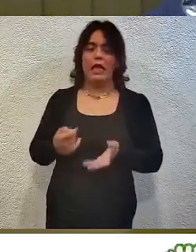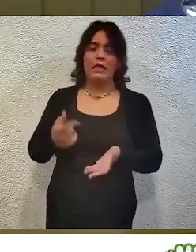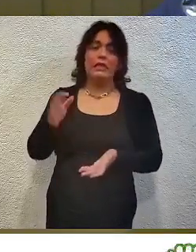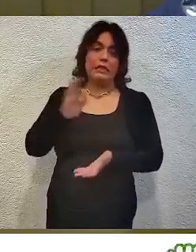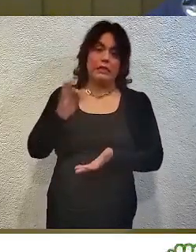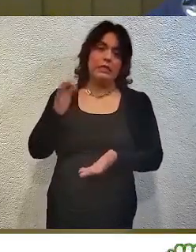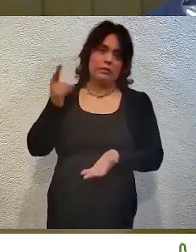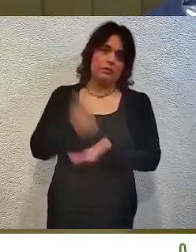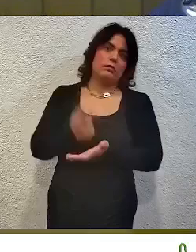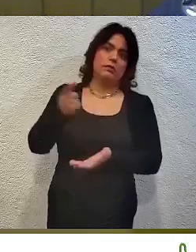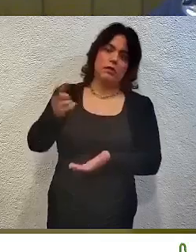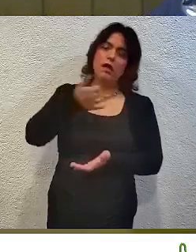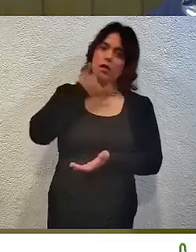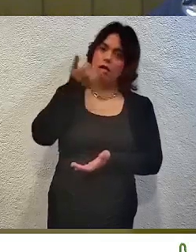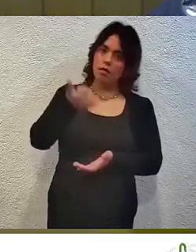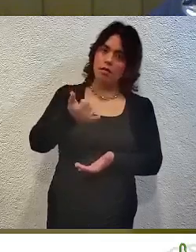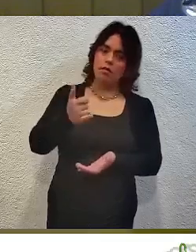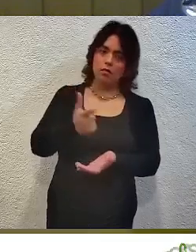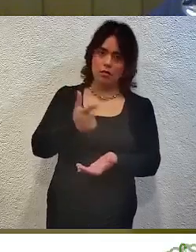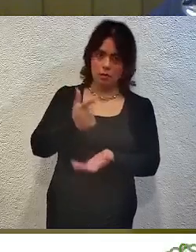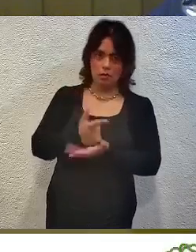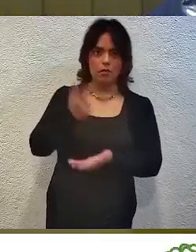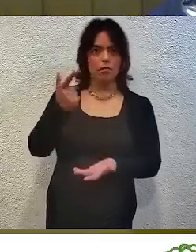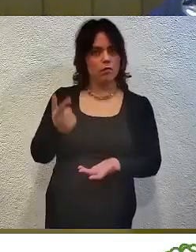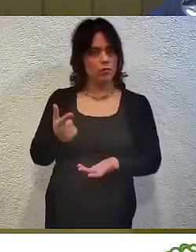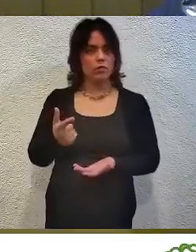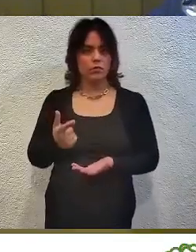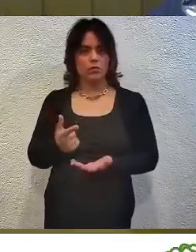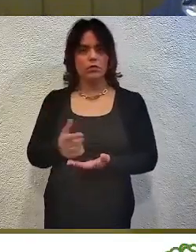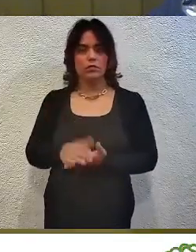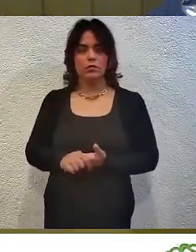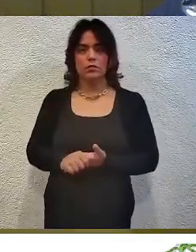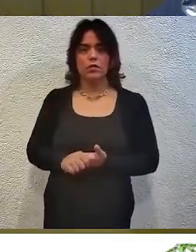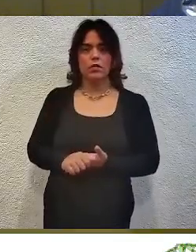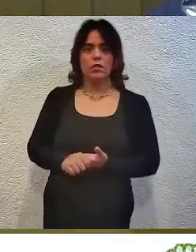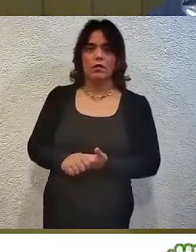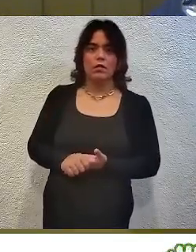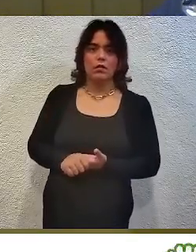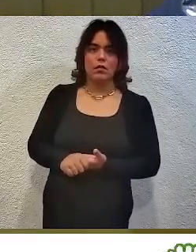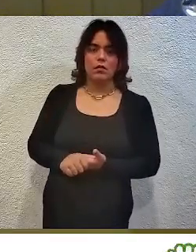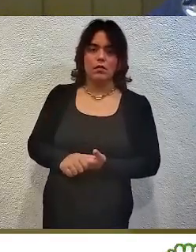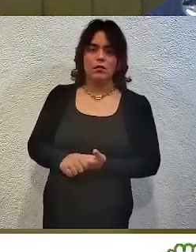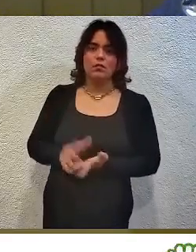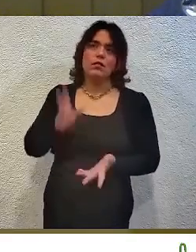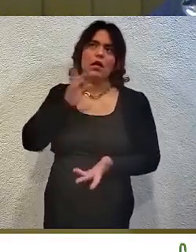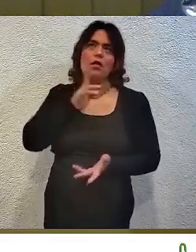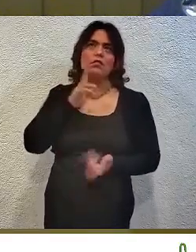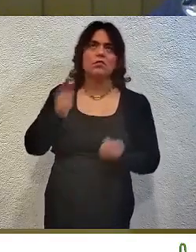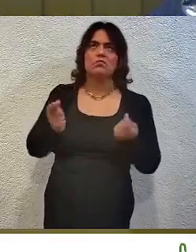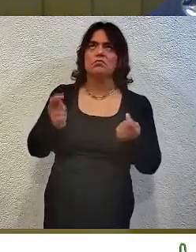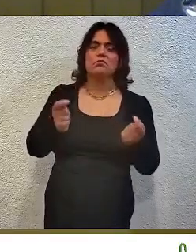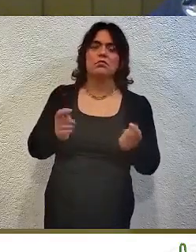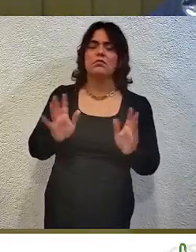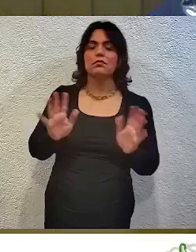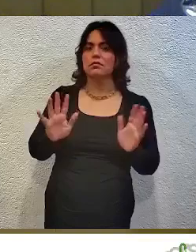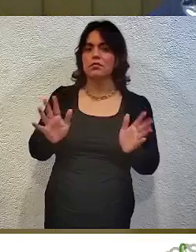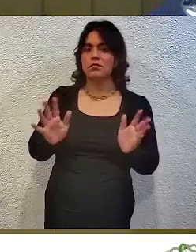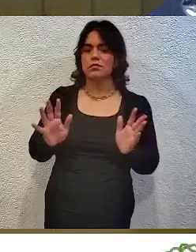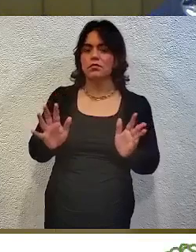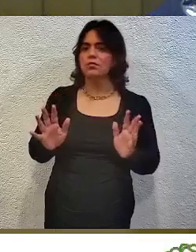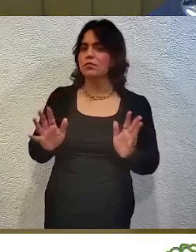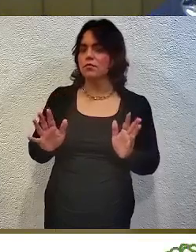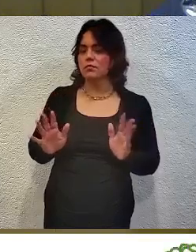caso, digo, sin aventurarnos a prejuzgar, porque además tendría que estarse resolviendo el fondo, cosa que no es